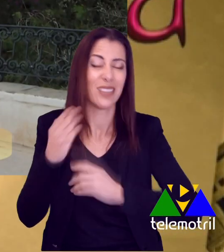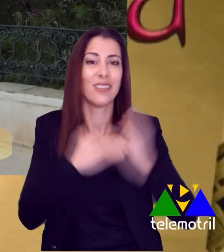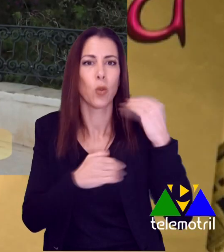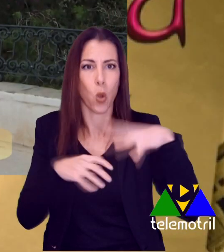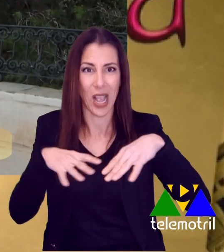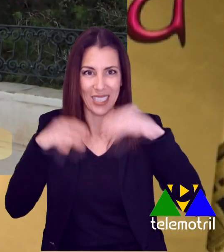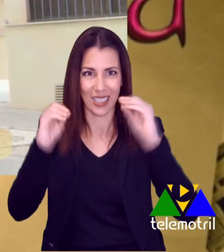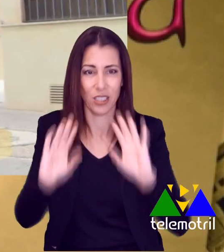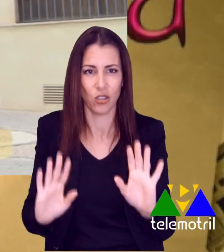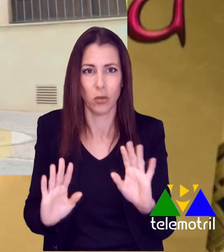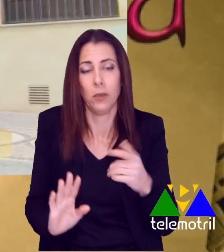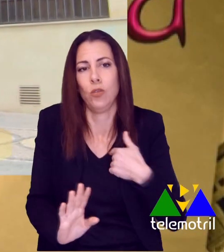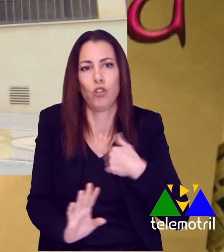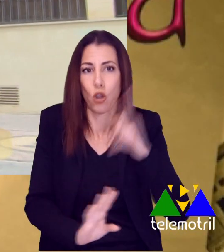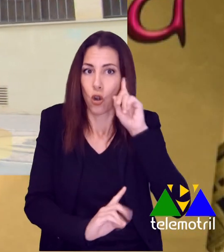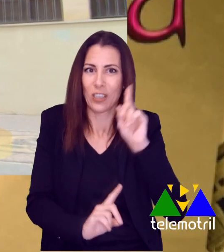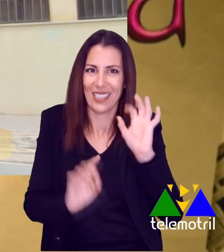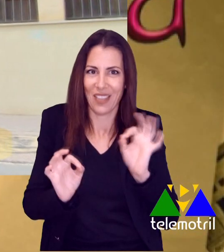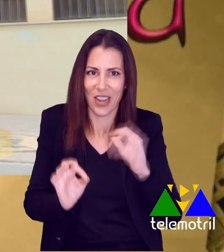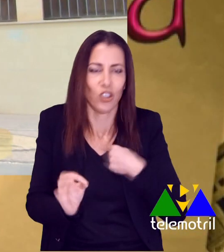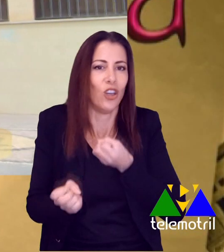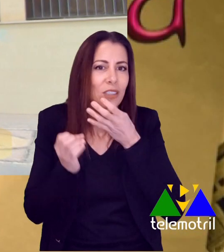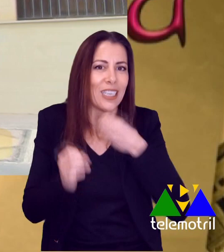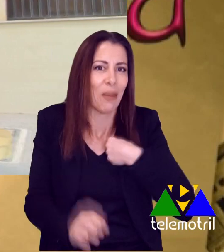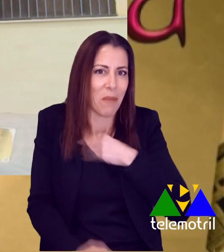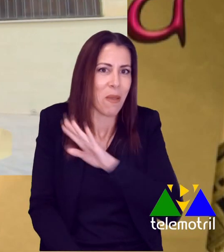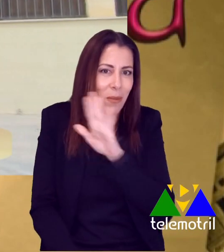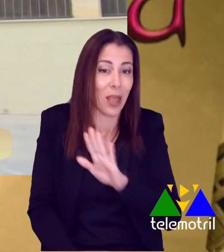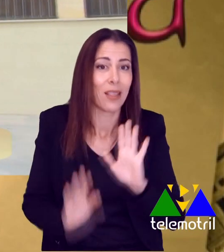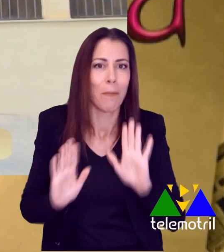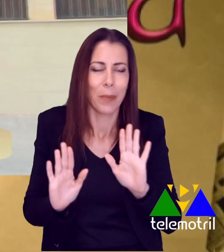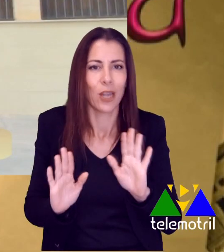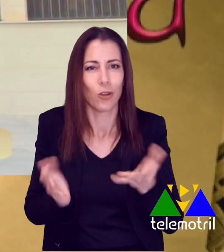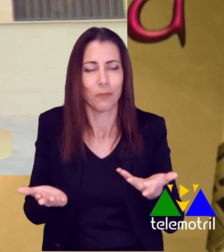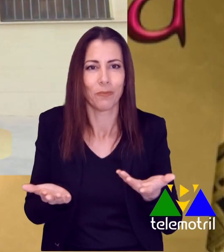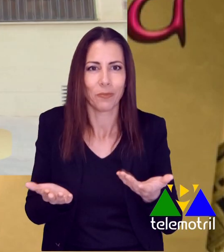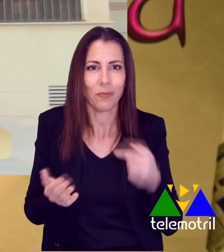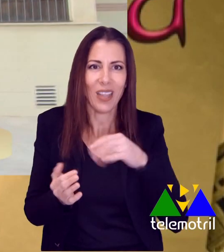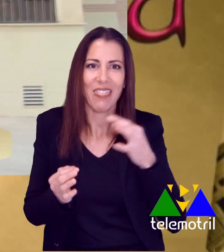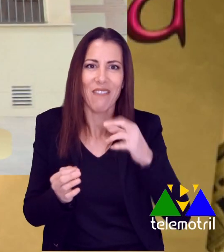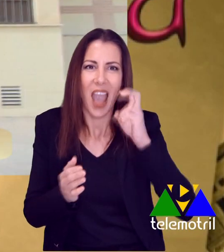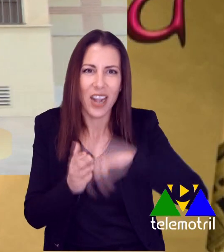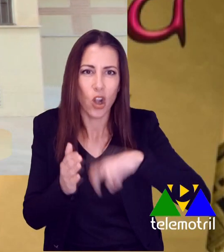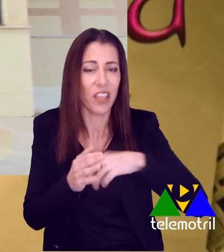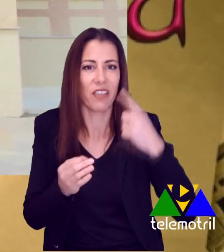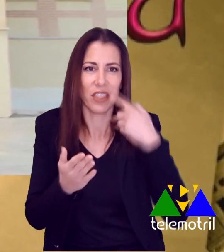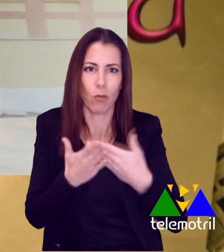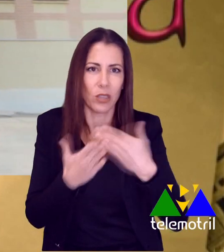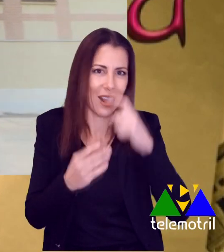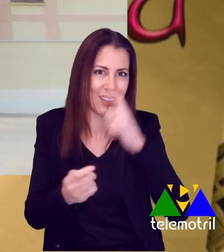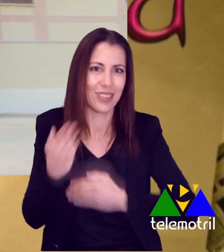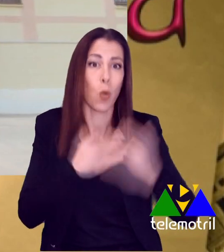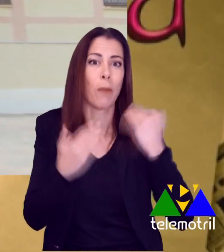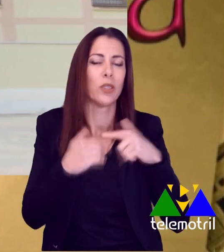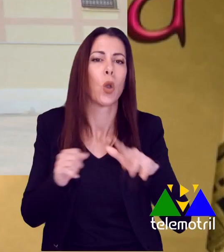Esto es una suposición, evidentemente, porque esto tendría que hacerlo, la arqueología tendría que demostrar qué antigüedad tiene el